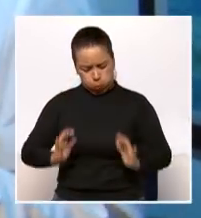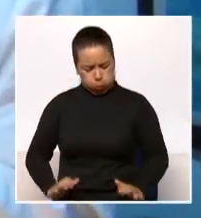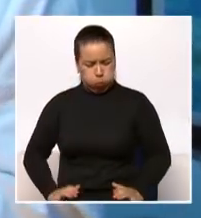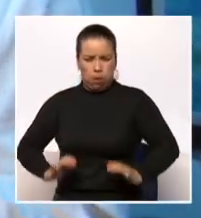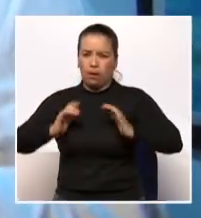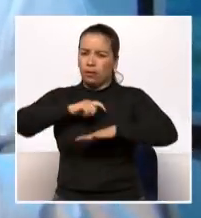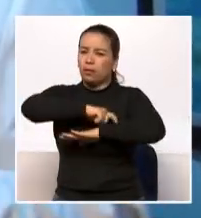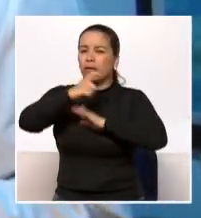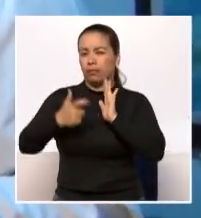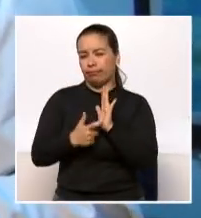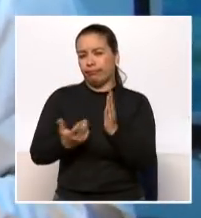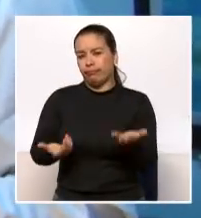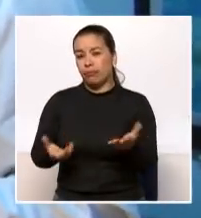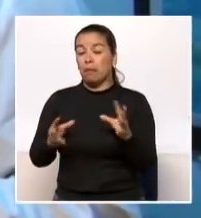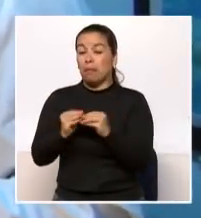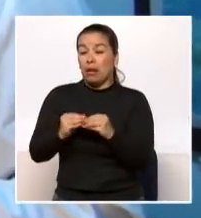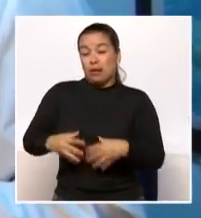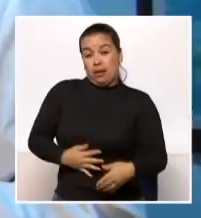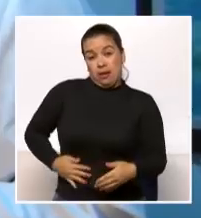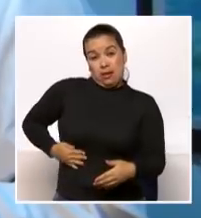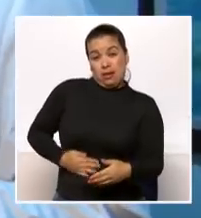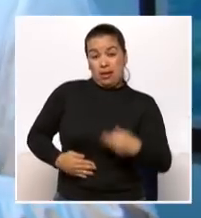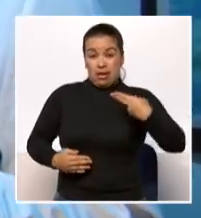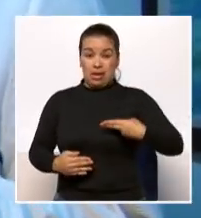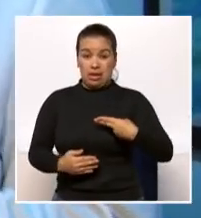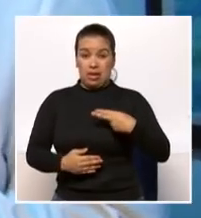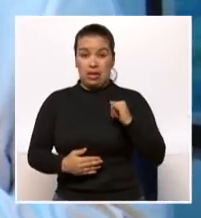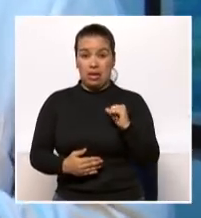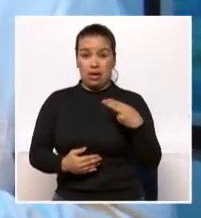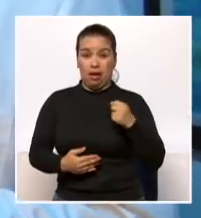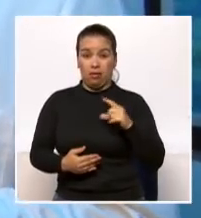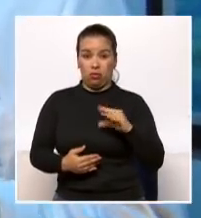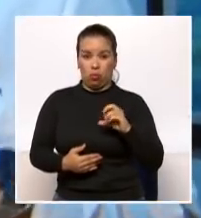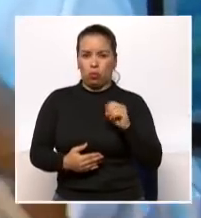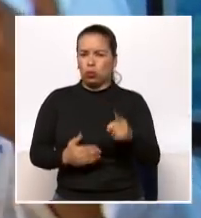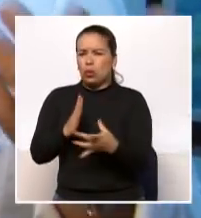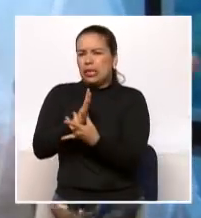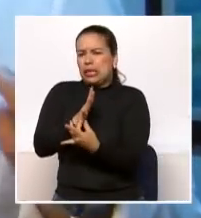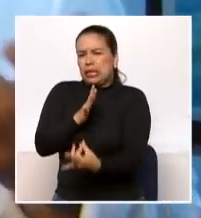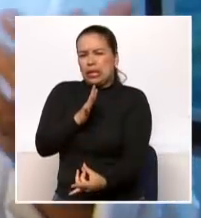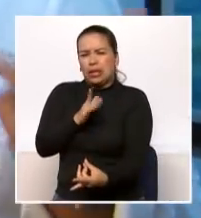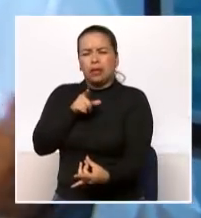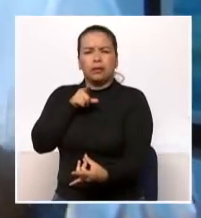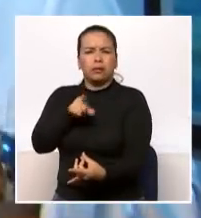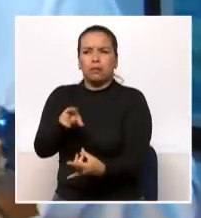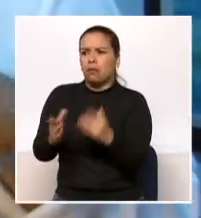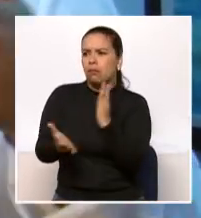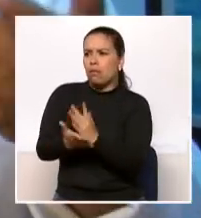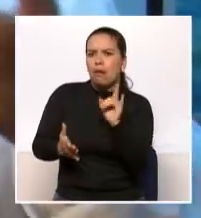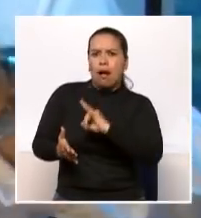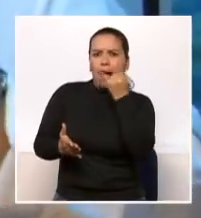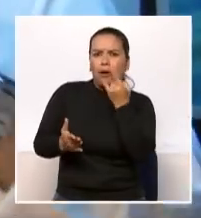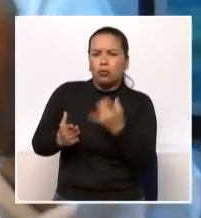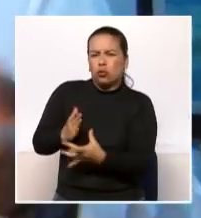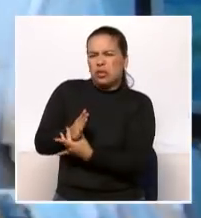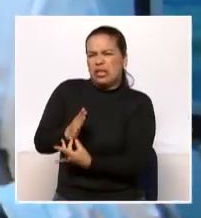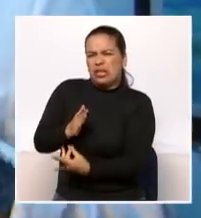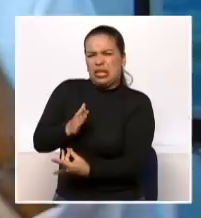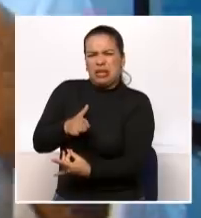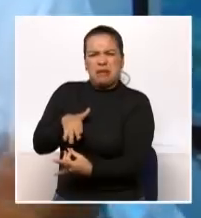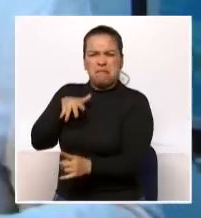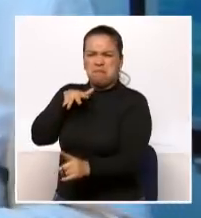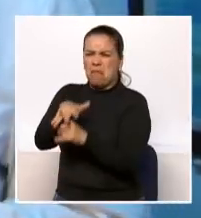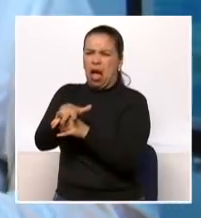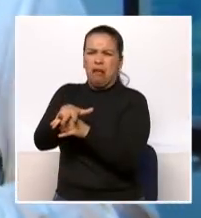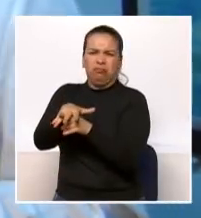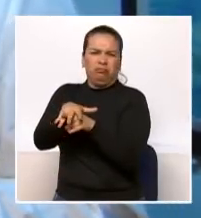saber. En el caso del hígado, tener un hígado graso. Incidentalmente se descubre la presencia de hígado graso, que es la pandemia, pues, o la patología